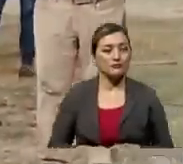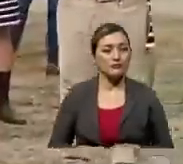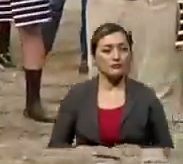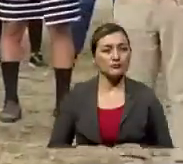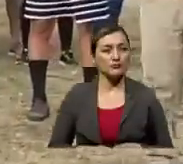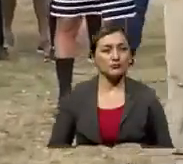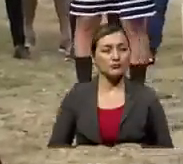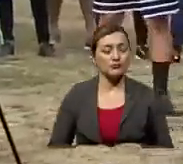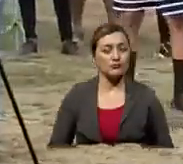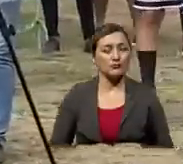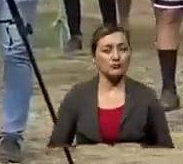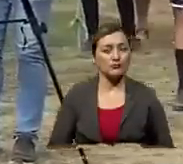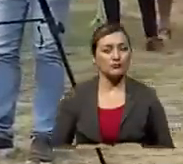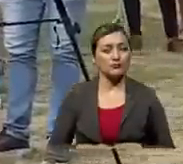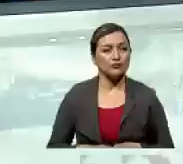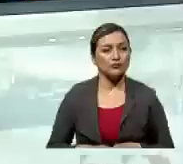Caguano, 24 horas.